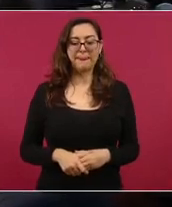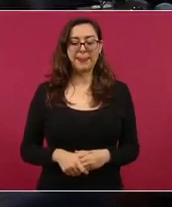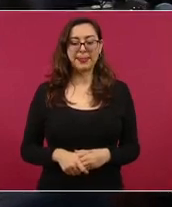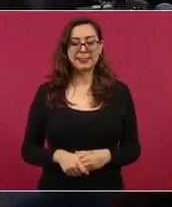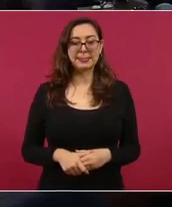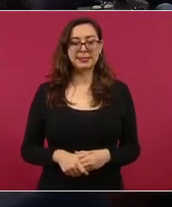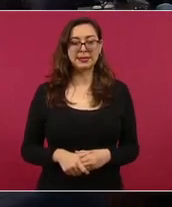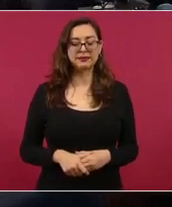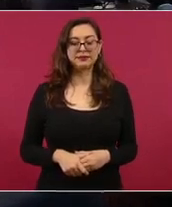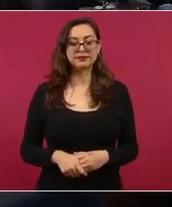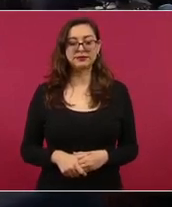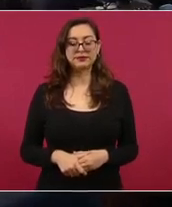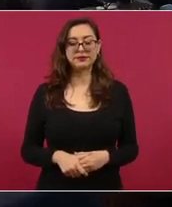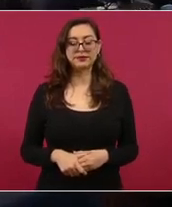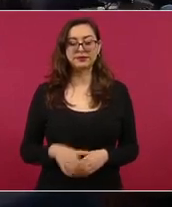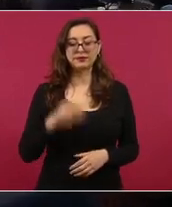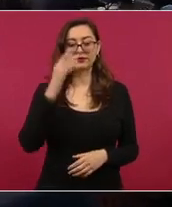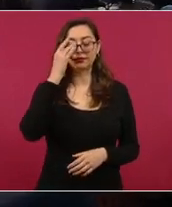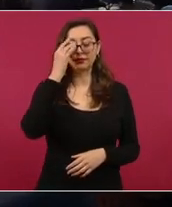Pero a ver, ¿por qué no lo pones?